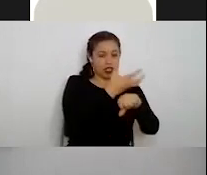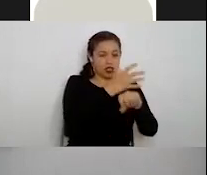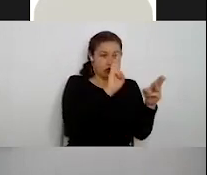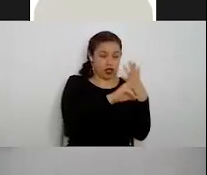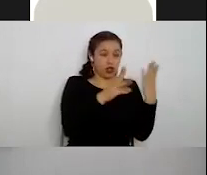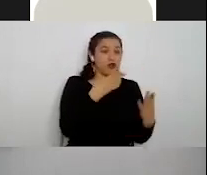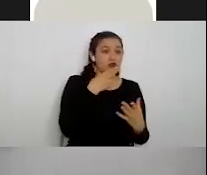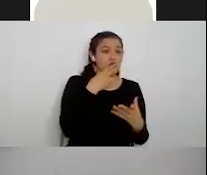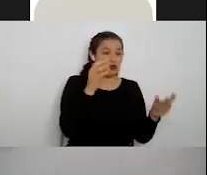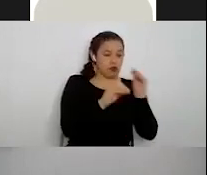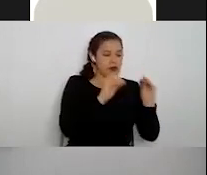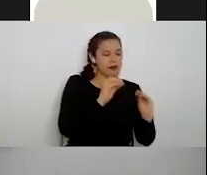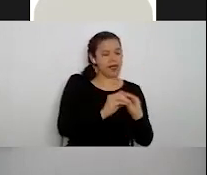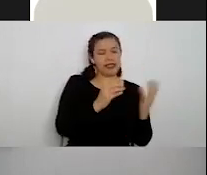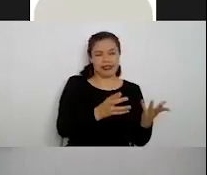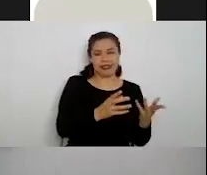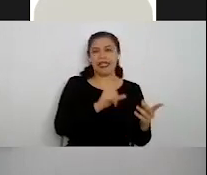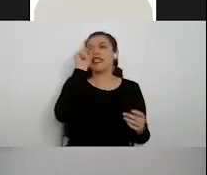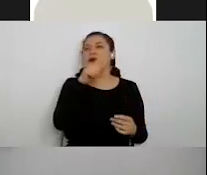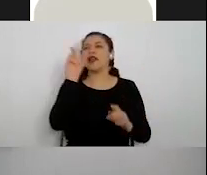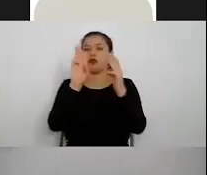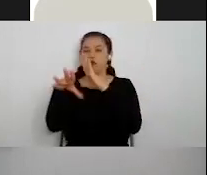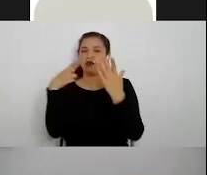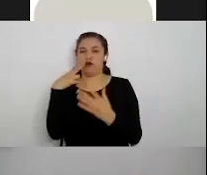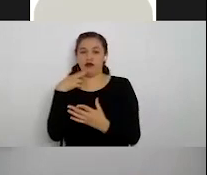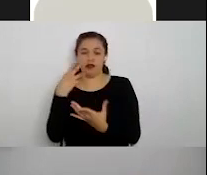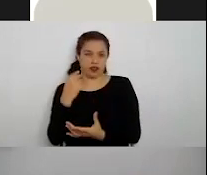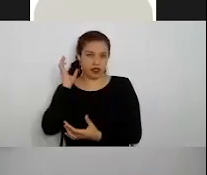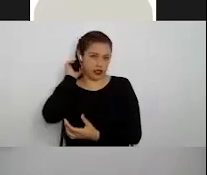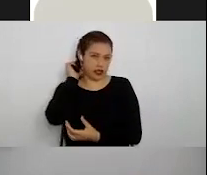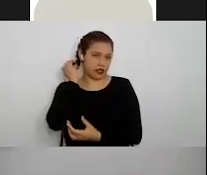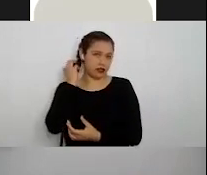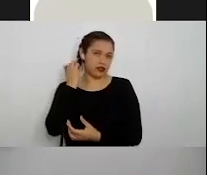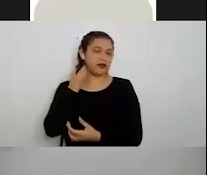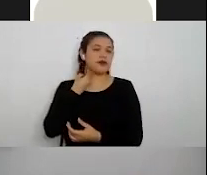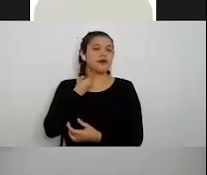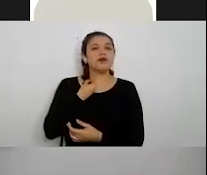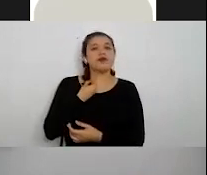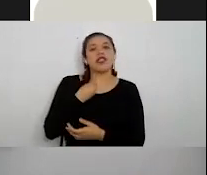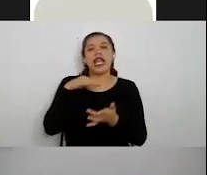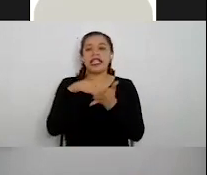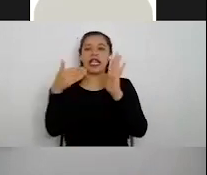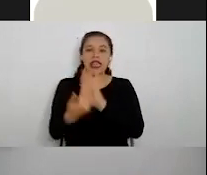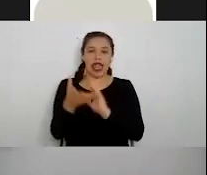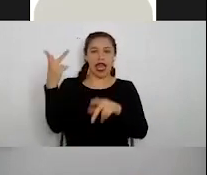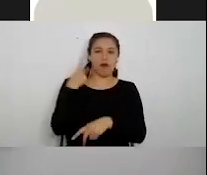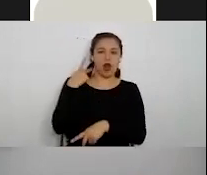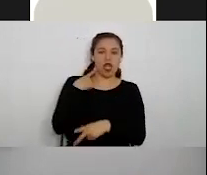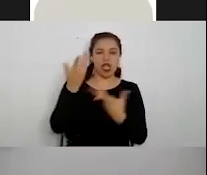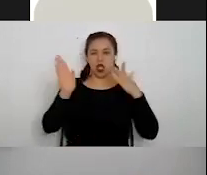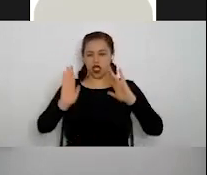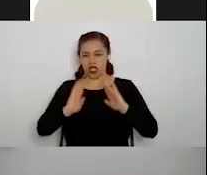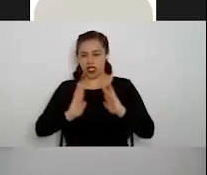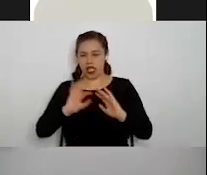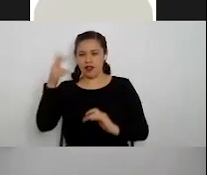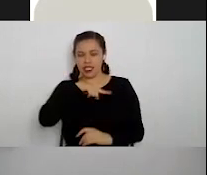Por eso no es estratégicamente político y militar que China llegara a